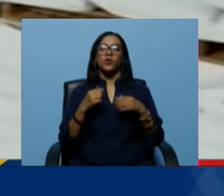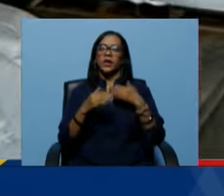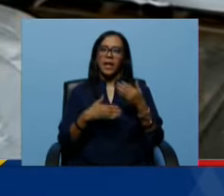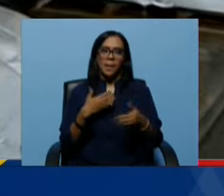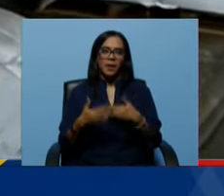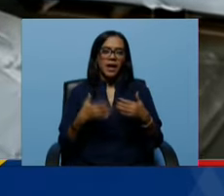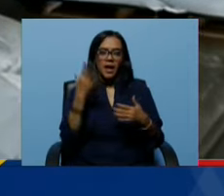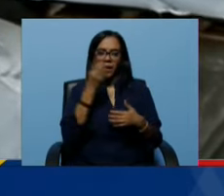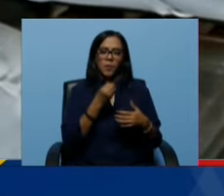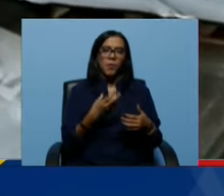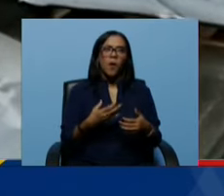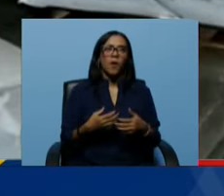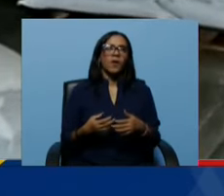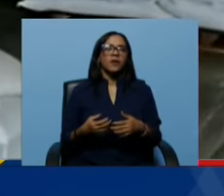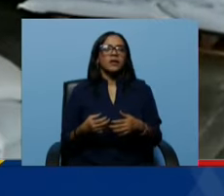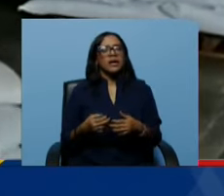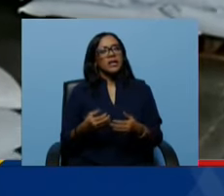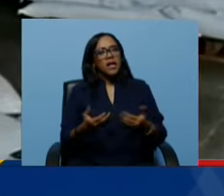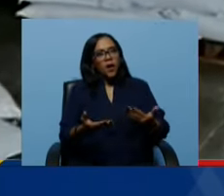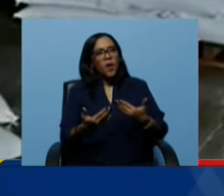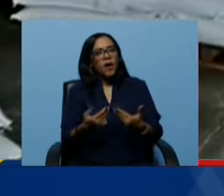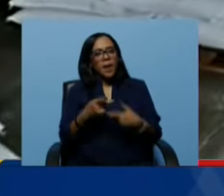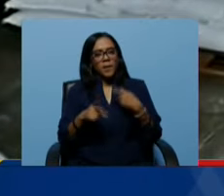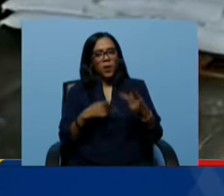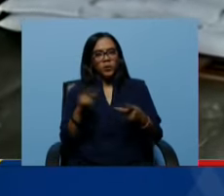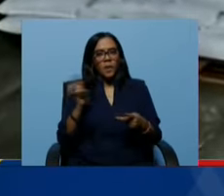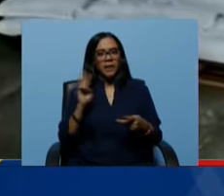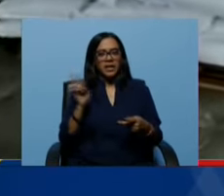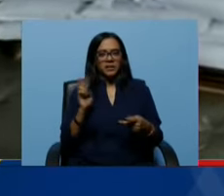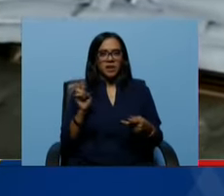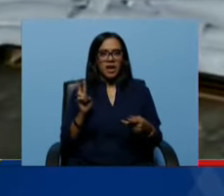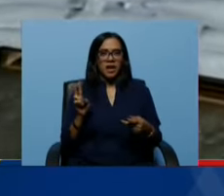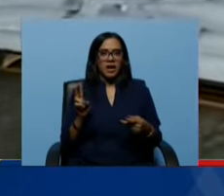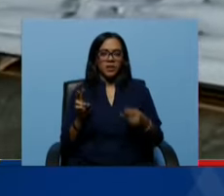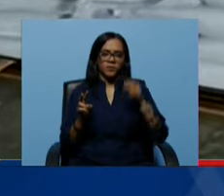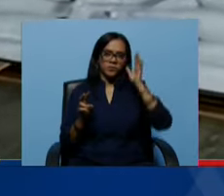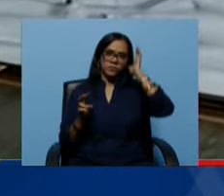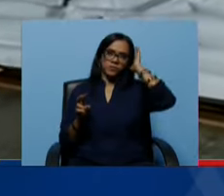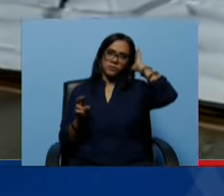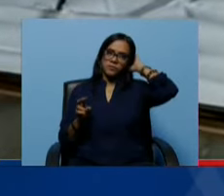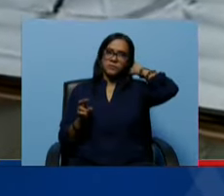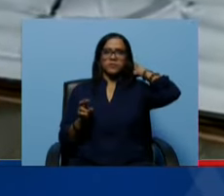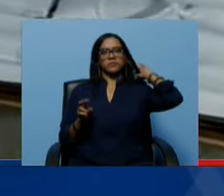proceso hermoso de colocar producto venezolano en